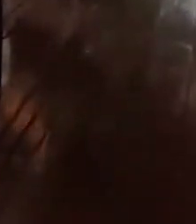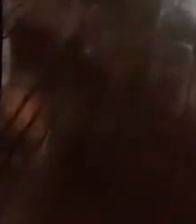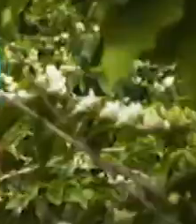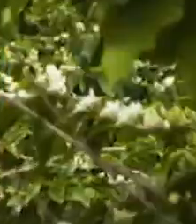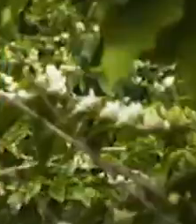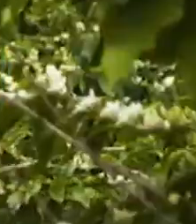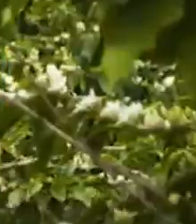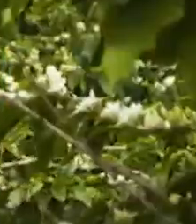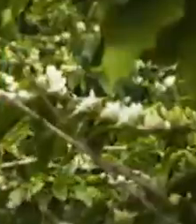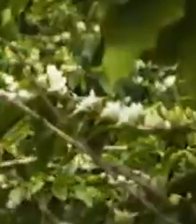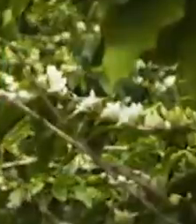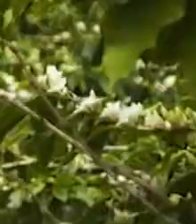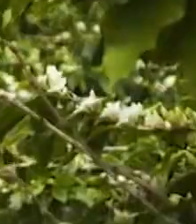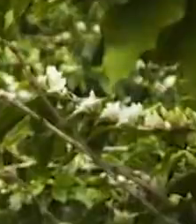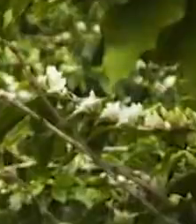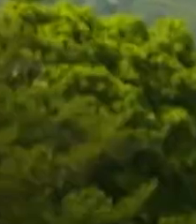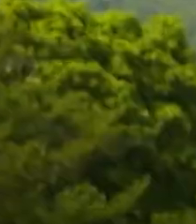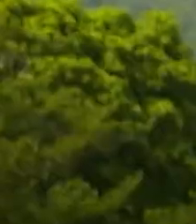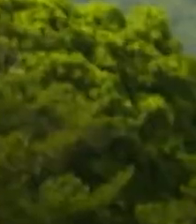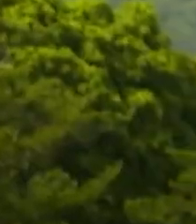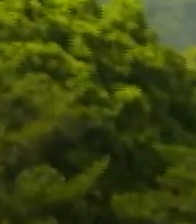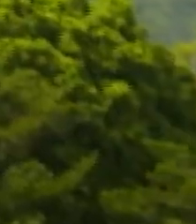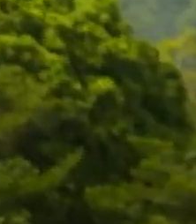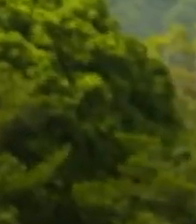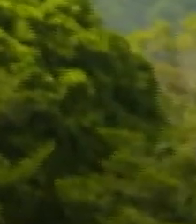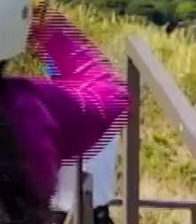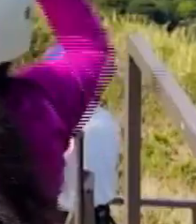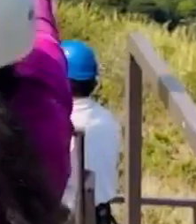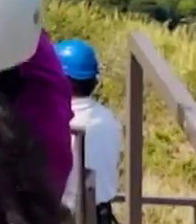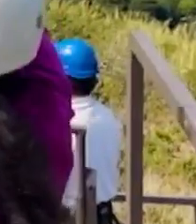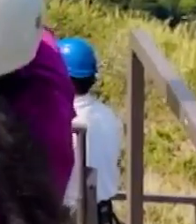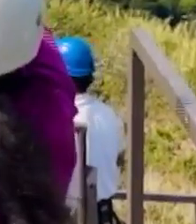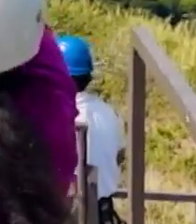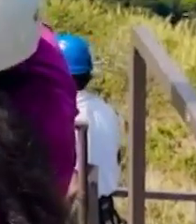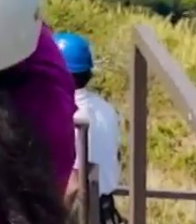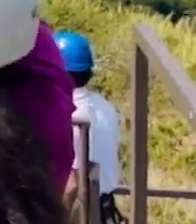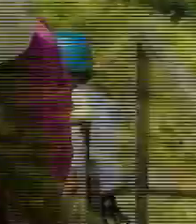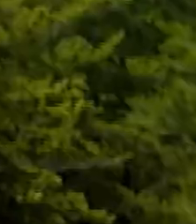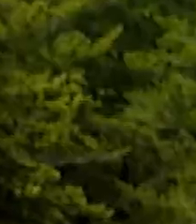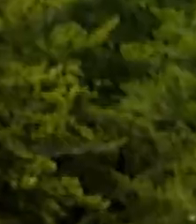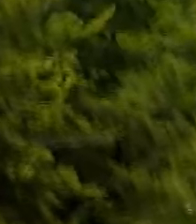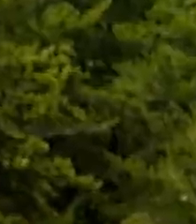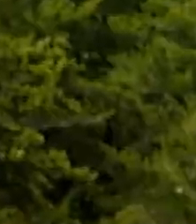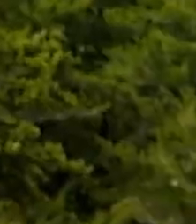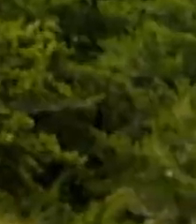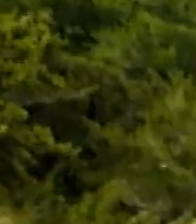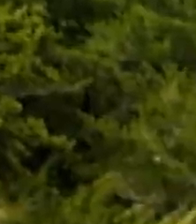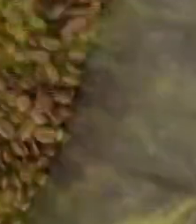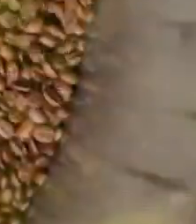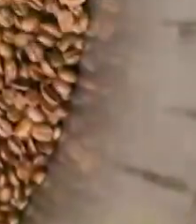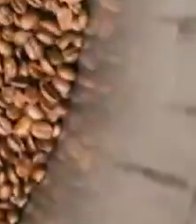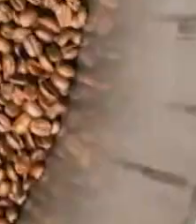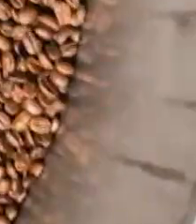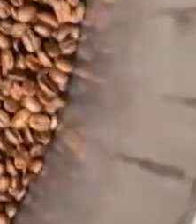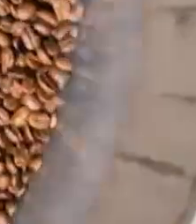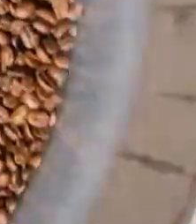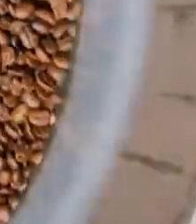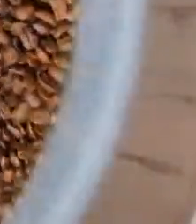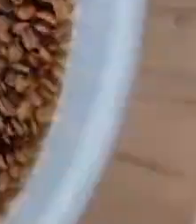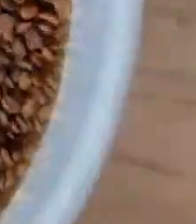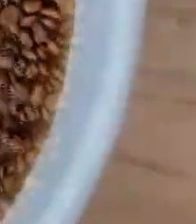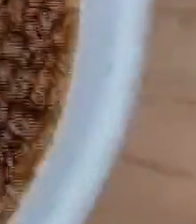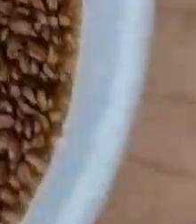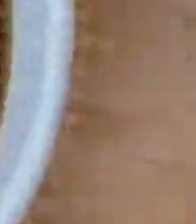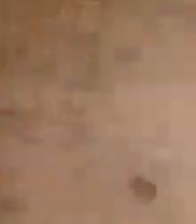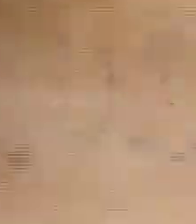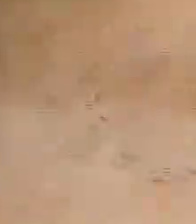para mis vecinos y amigos. Queremos que más personas puedan conocer este maravilloso país con seguridad. Y eso solo